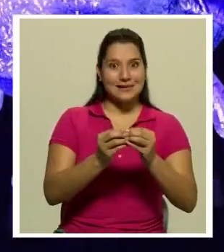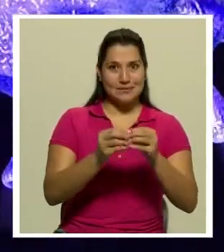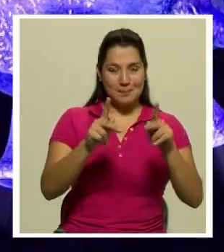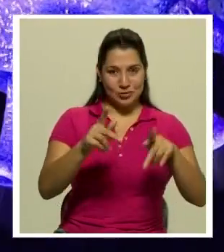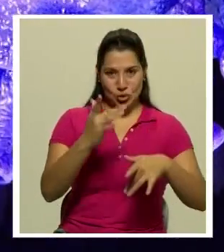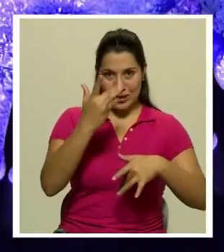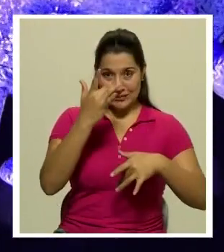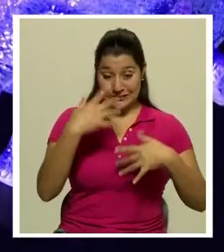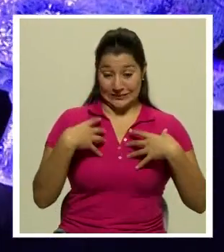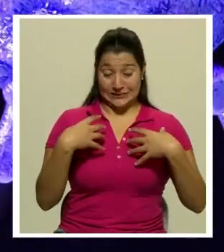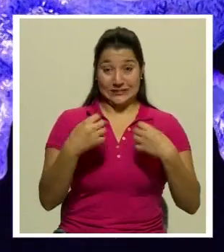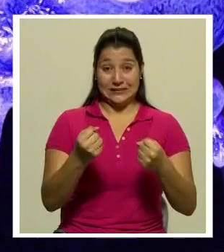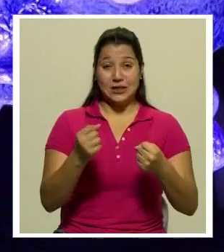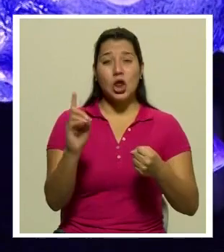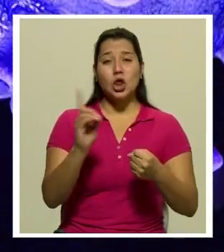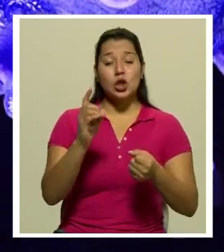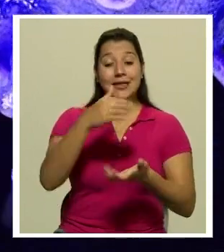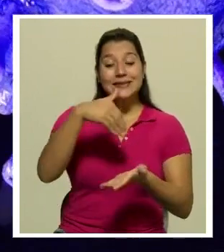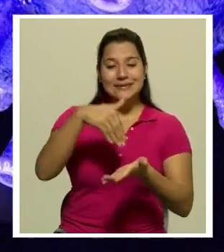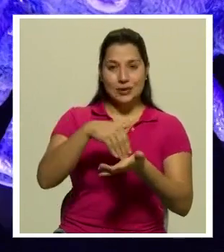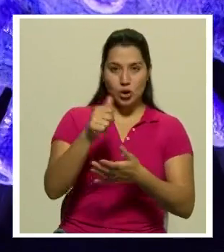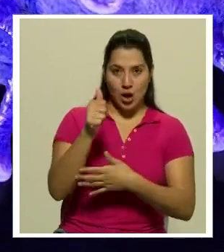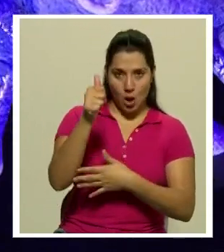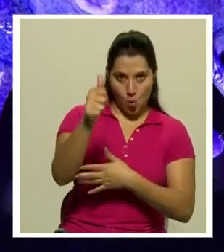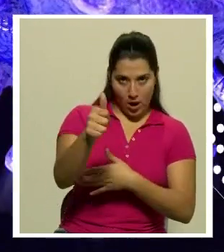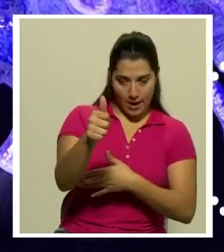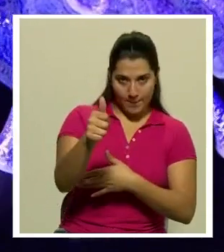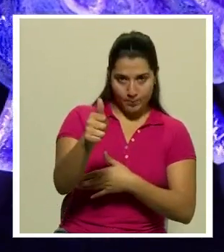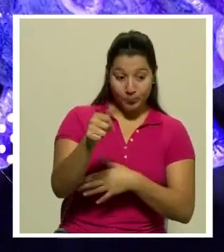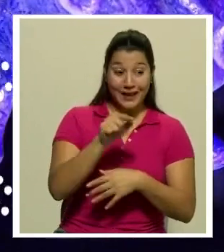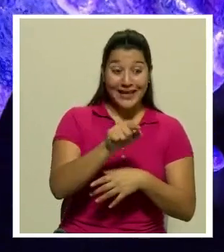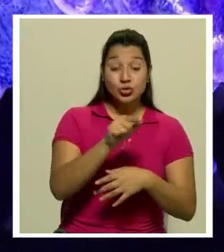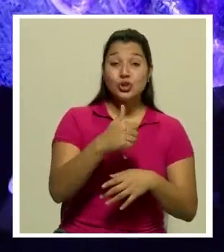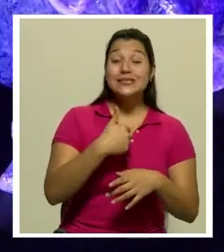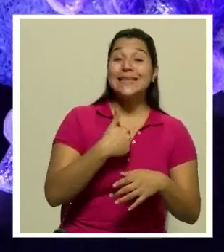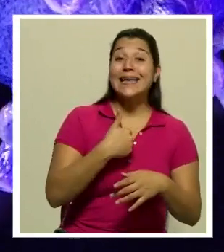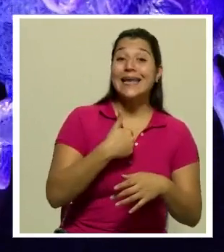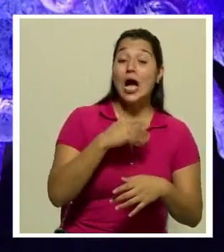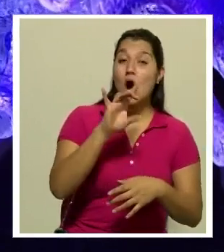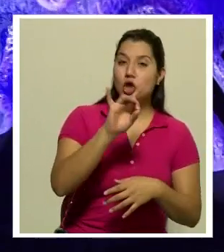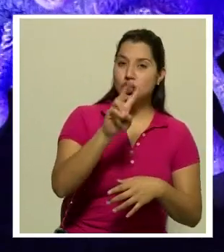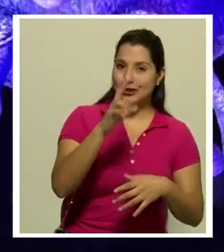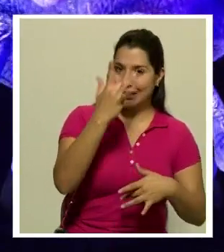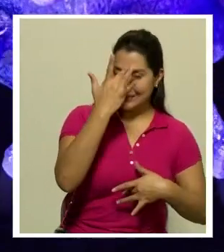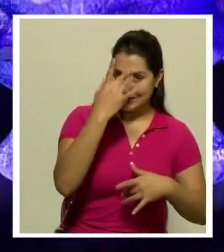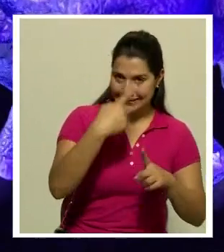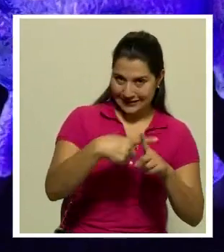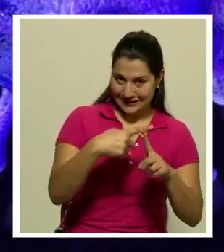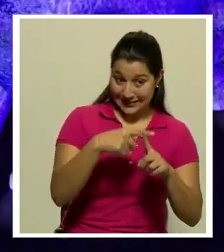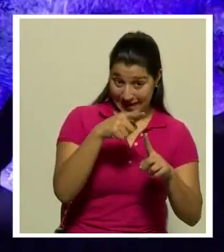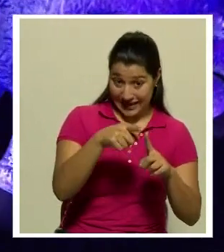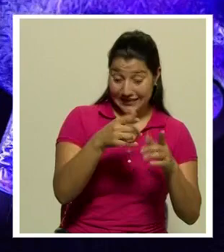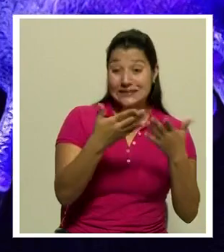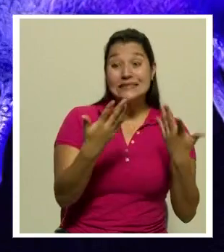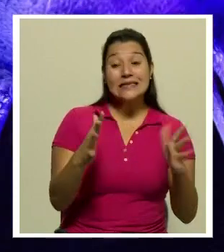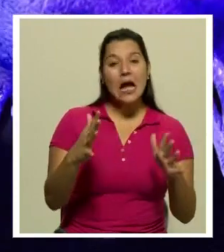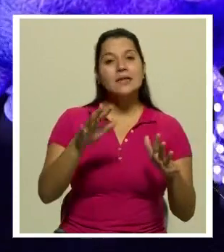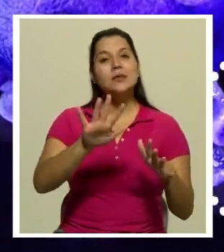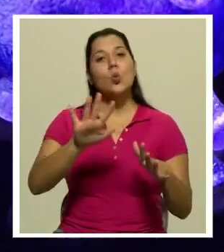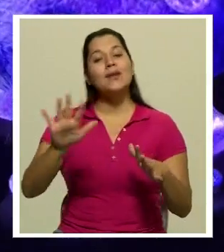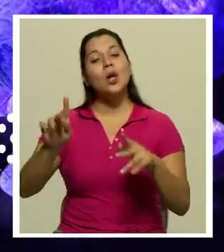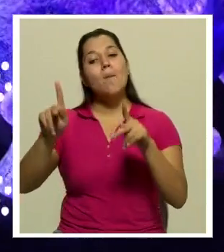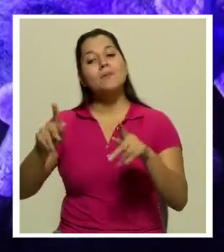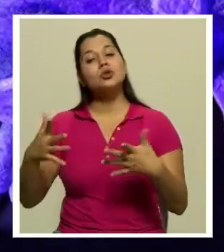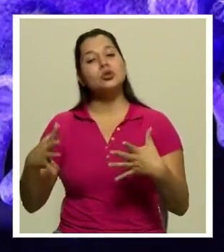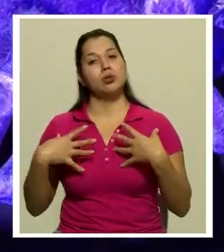Cantón Central de Alajuela. De 82 casos positivos, 55 personas